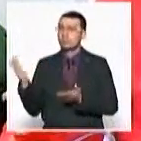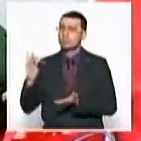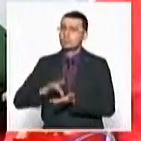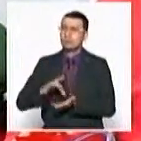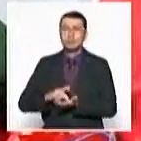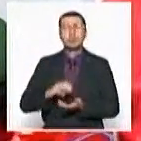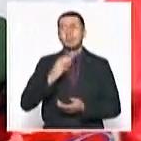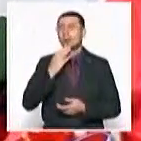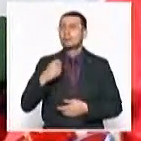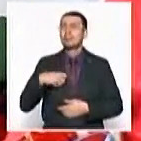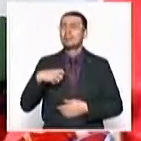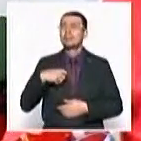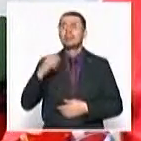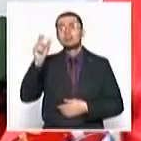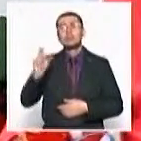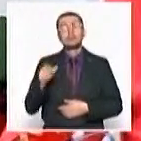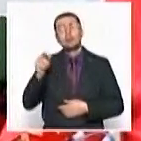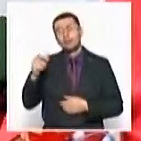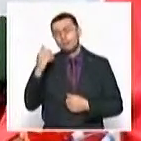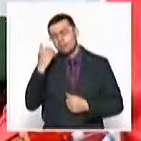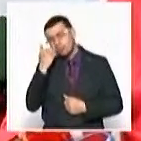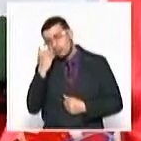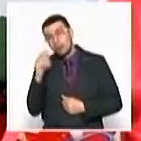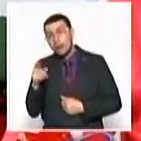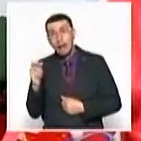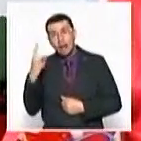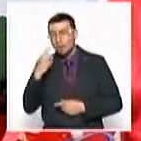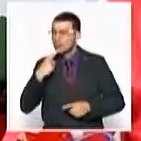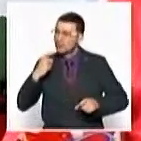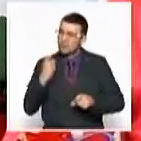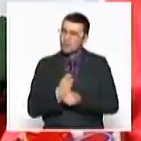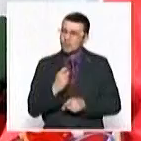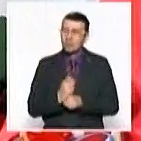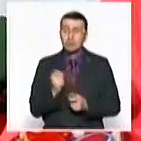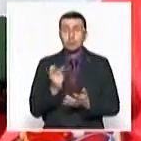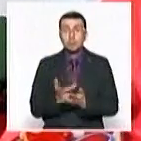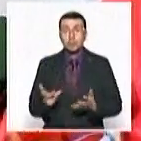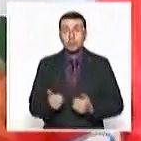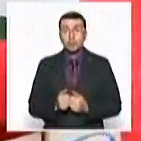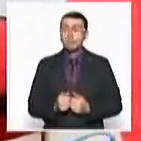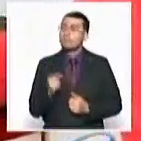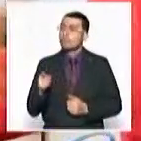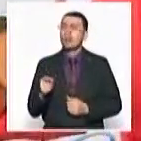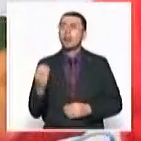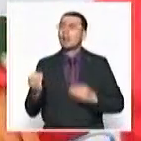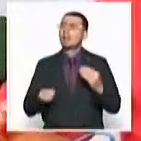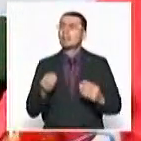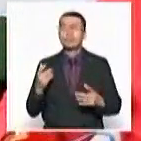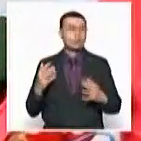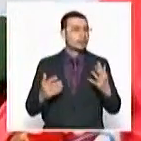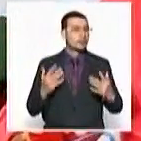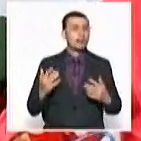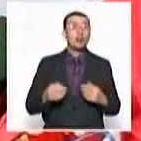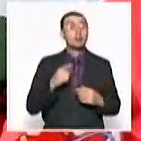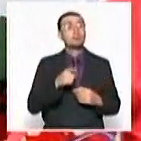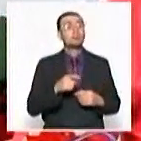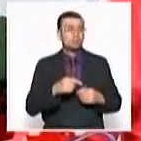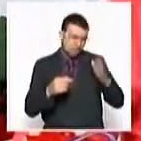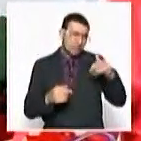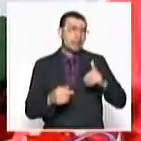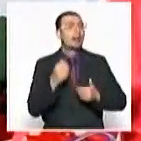yo ayer tenía un paciente con un cuadro clínico súper difícil, y ¿sabe qué me tocó hacer? Llamar a varios, venga, miremos,